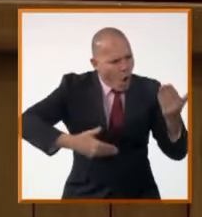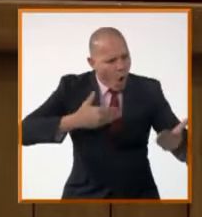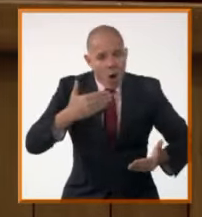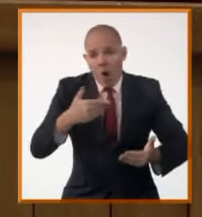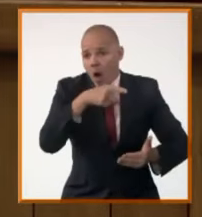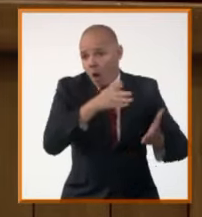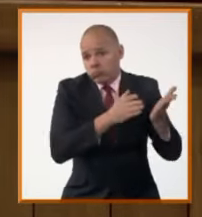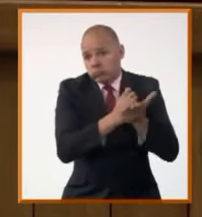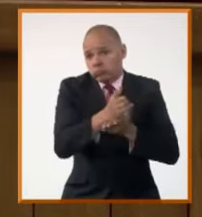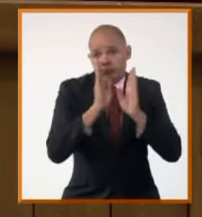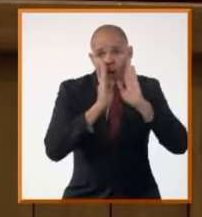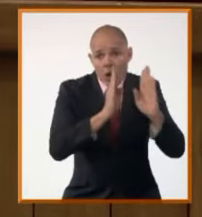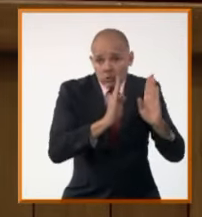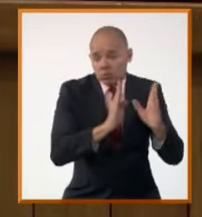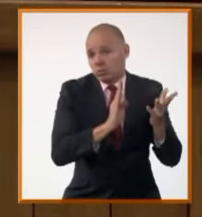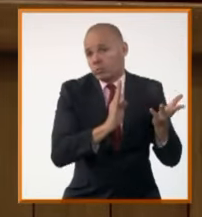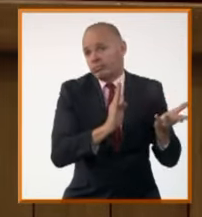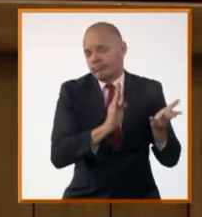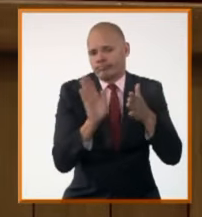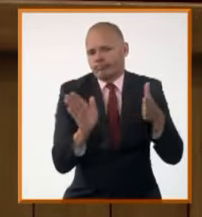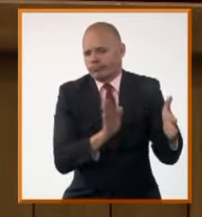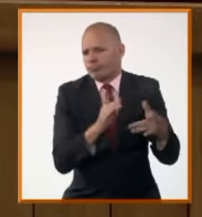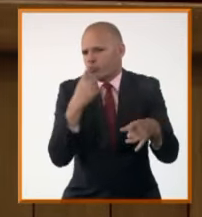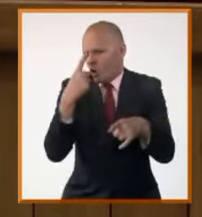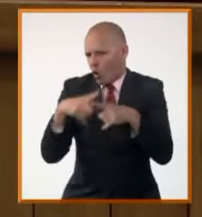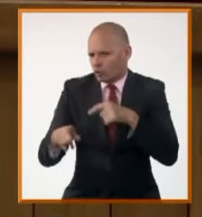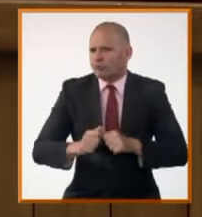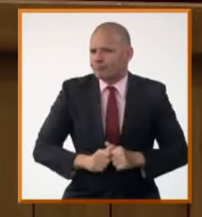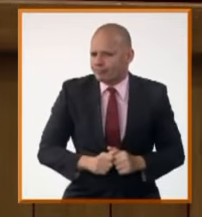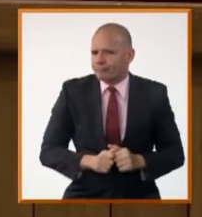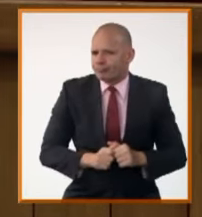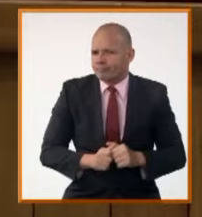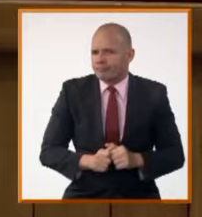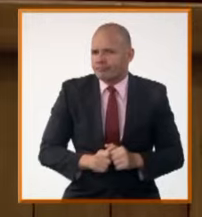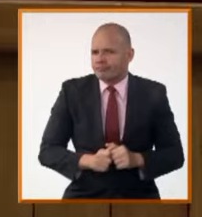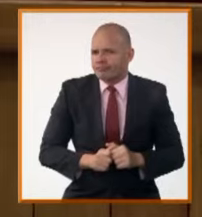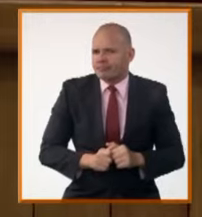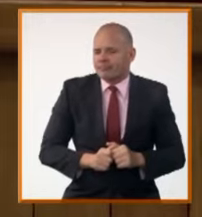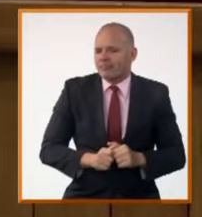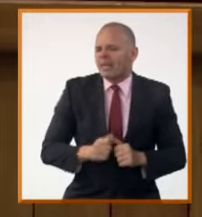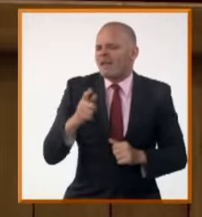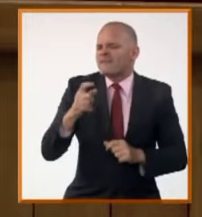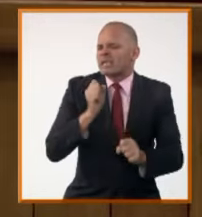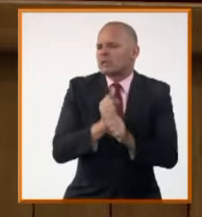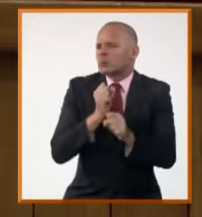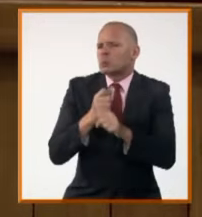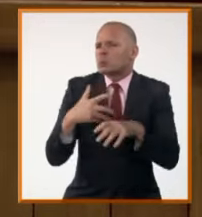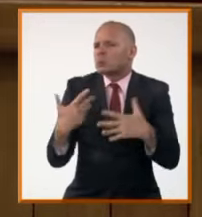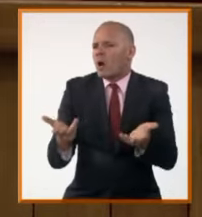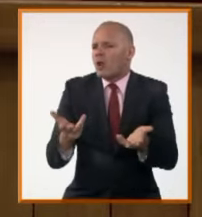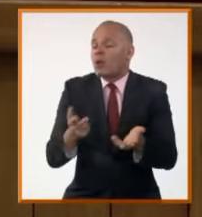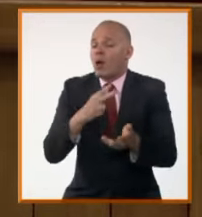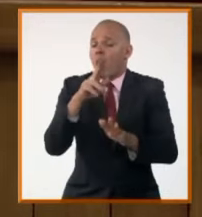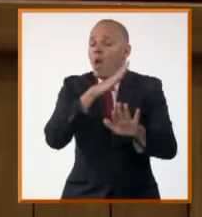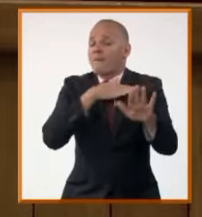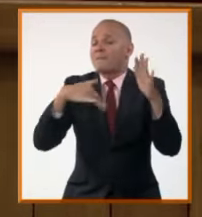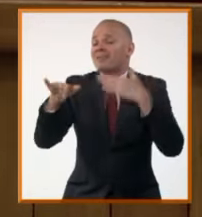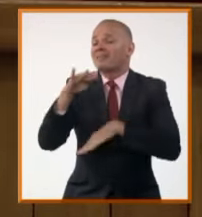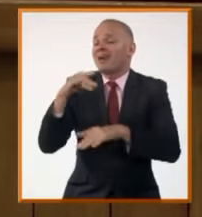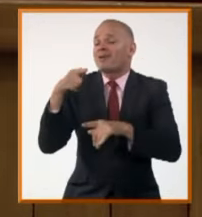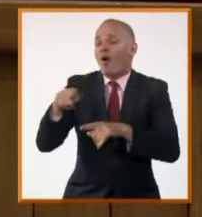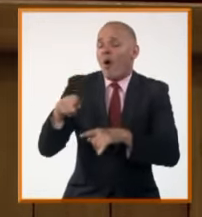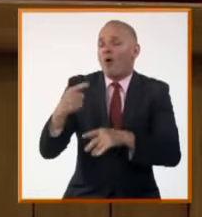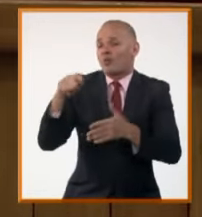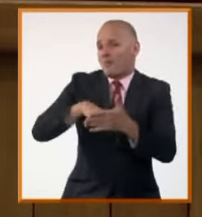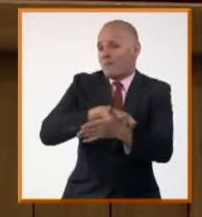propuestas correspondientes. Pero tenemos también que fortalecer y enrutar el trabajo de un Ministerio de Finanzas con tantas dificultades, sobre